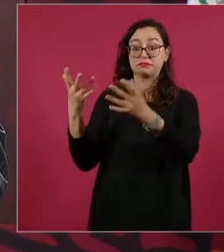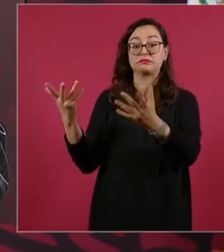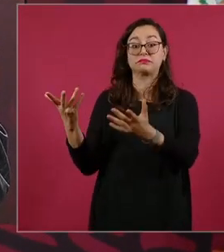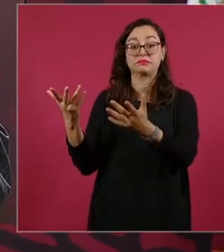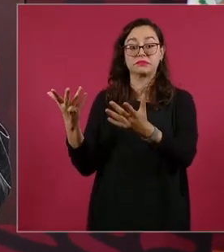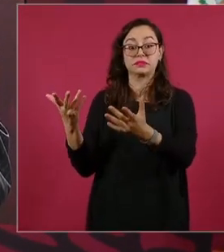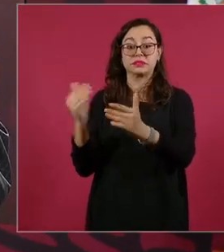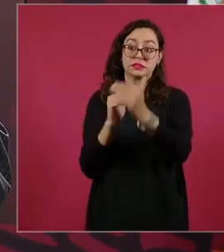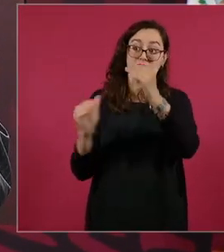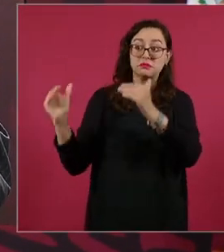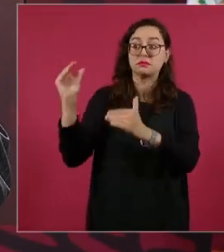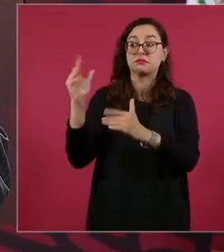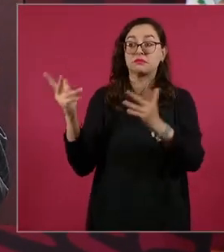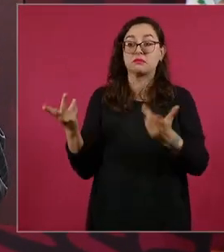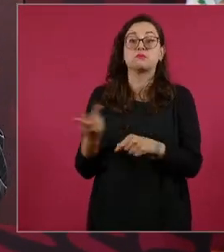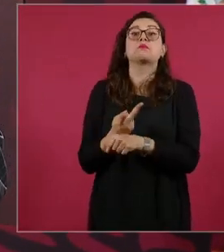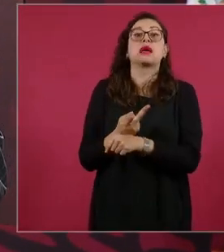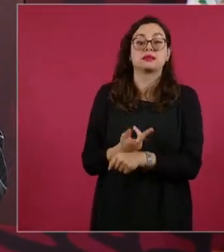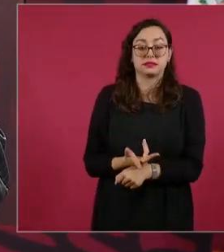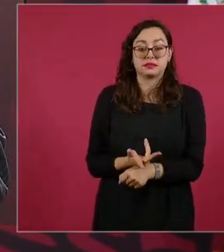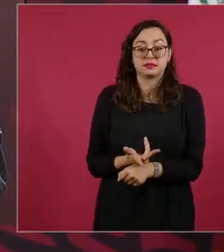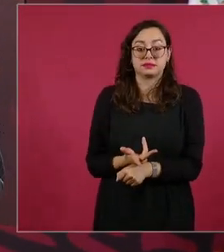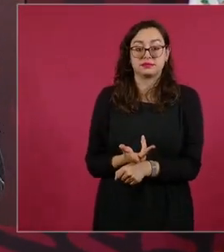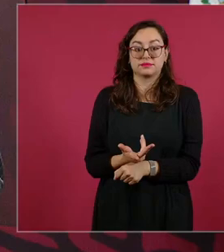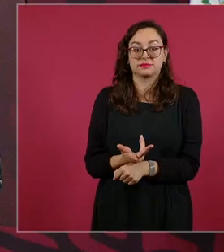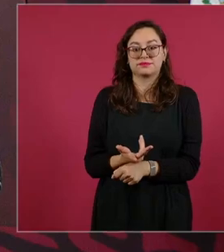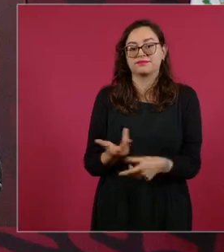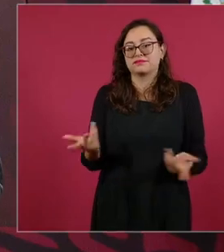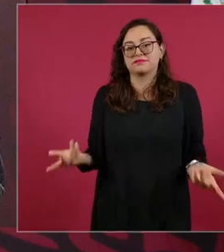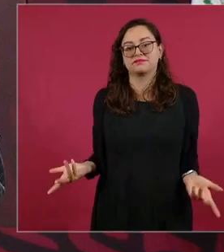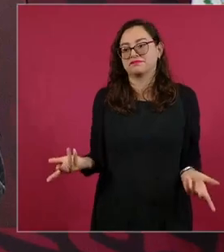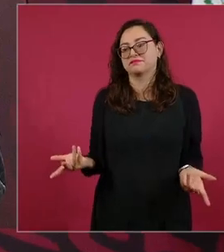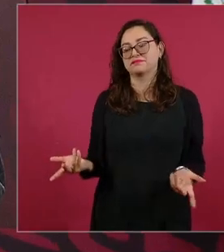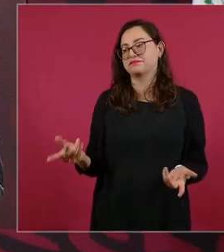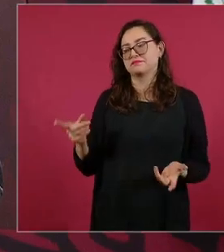magistrados? pues vienen de eso